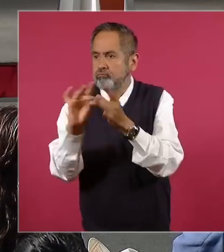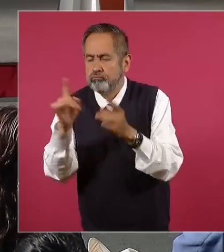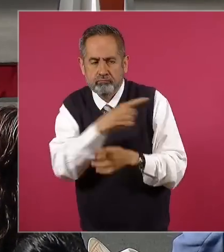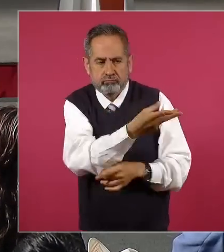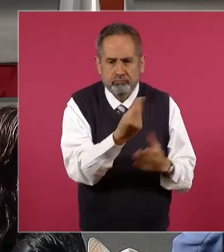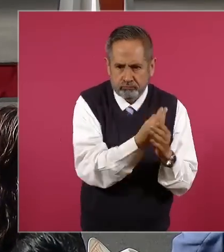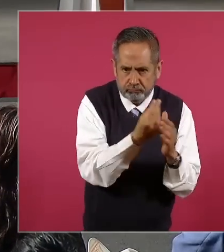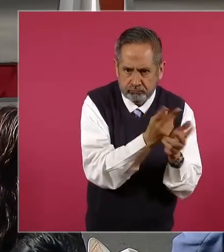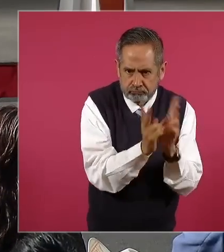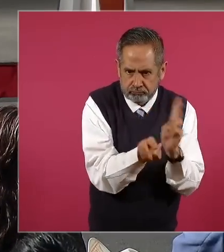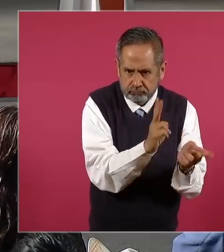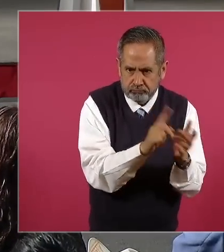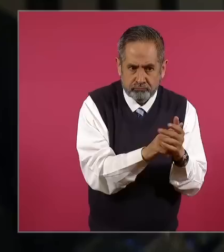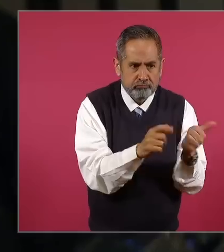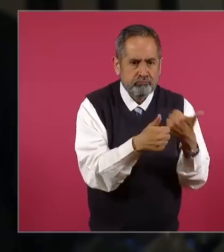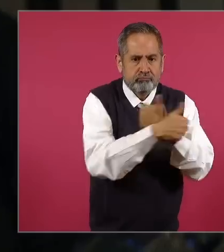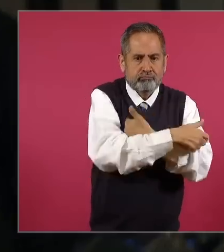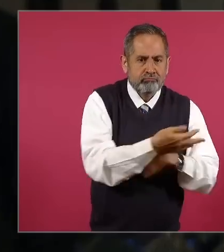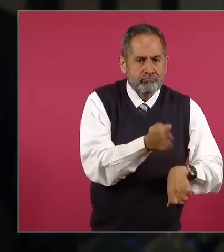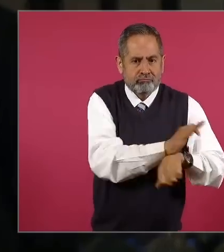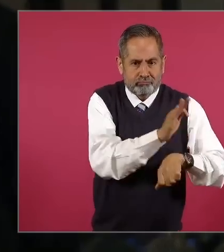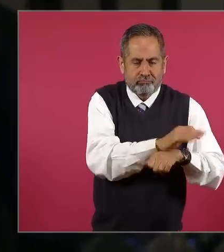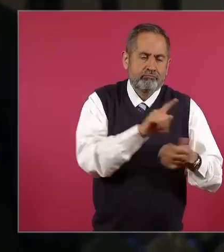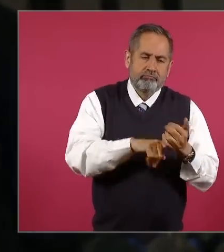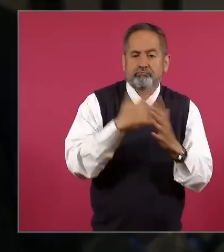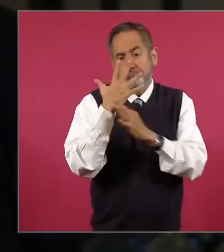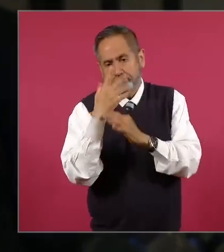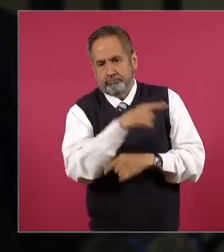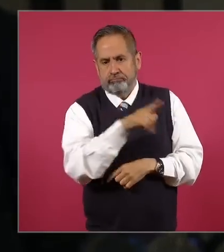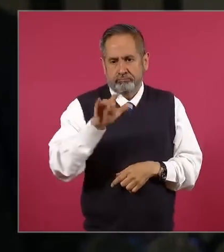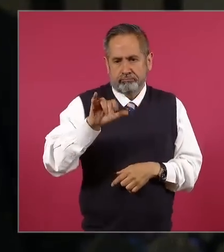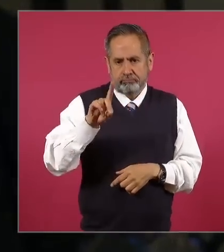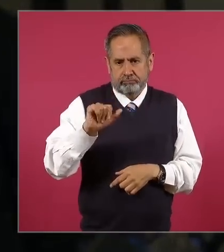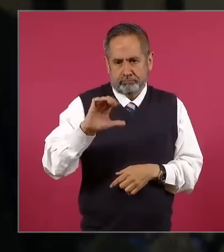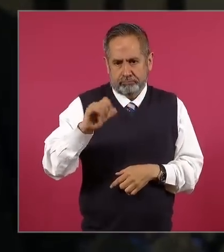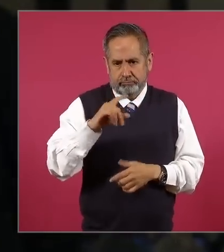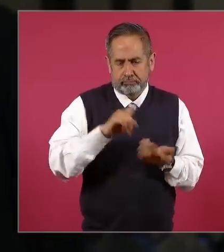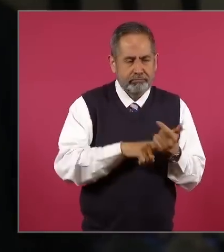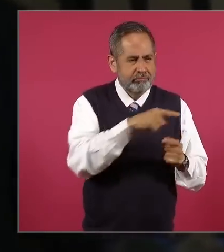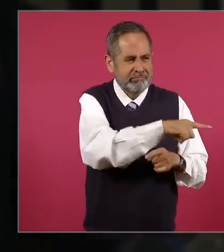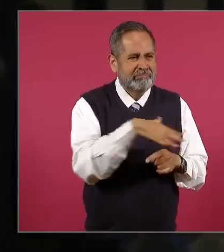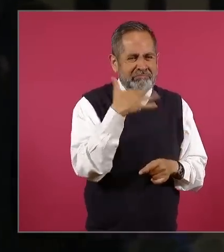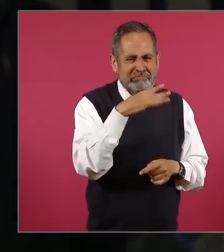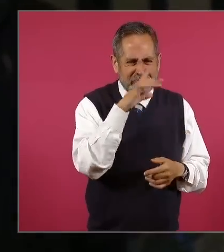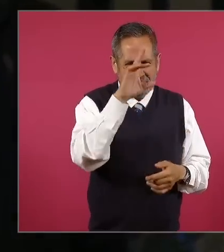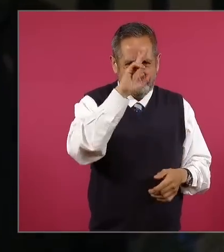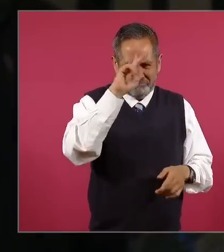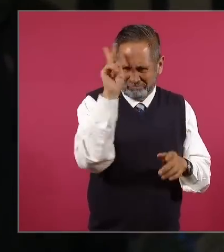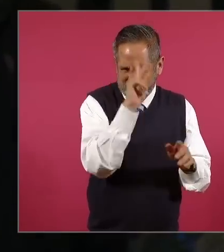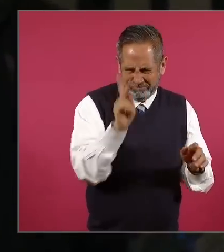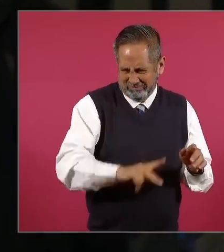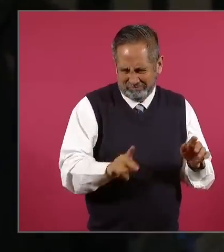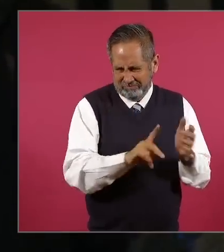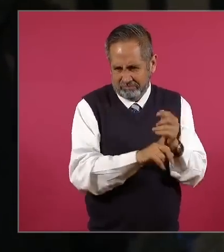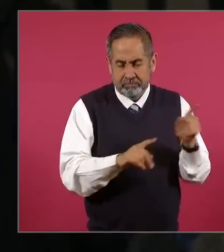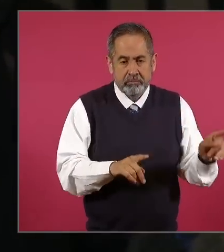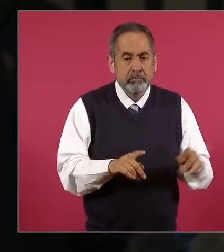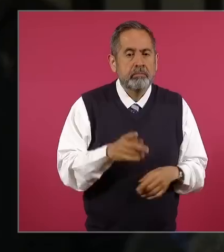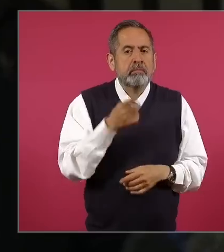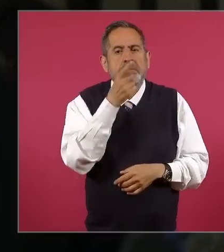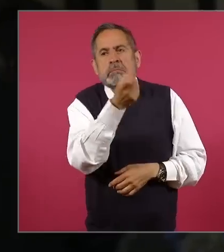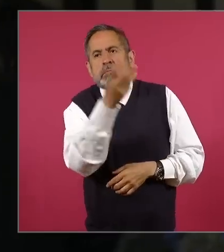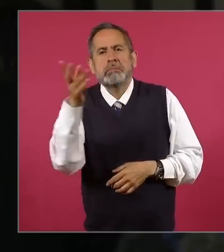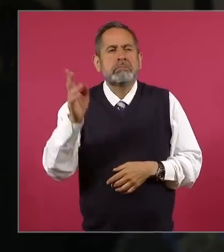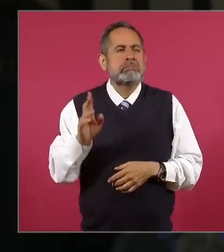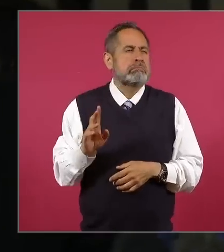un encubridor de pederasta, según la periodista Lidia Cacho. Sí. Algunos pueden decir que la aprobación de la reforma